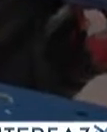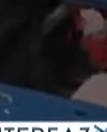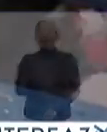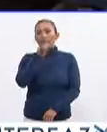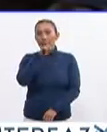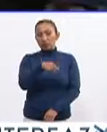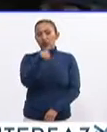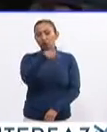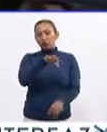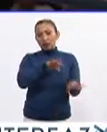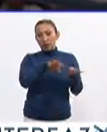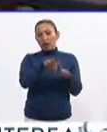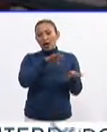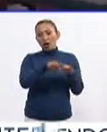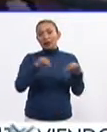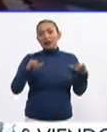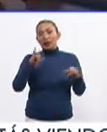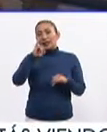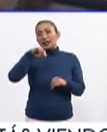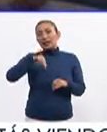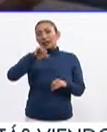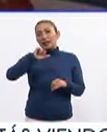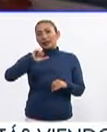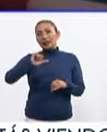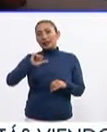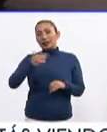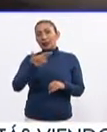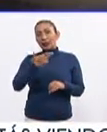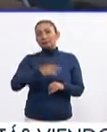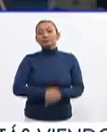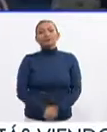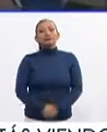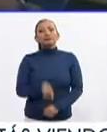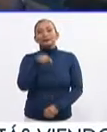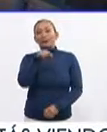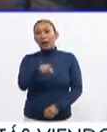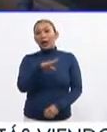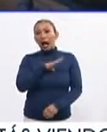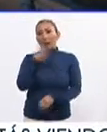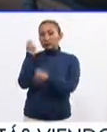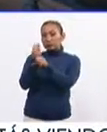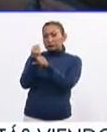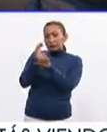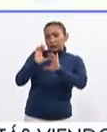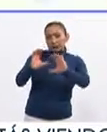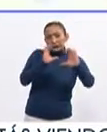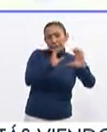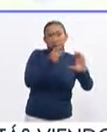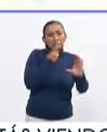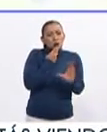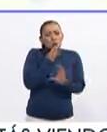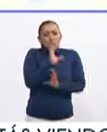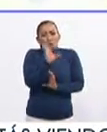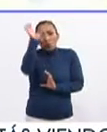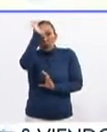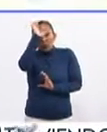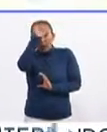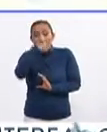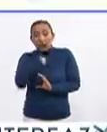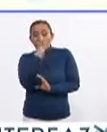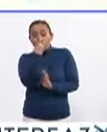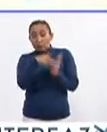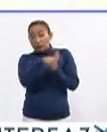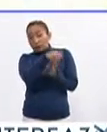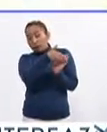Como parte de las tareas sustantivas del Instituto Nacional de Antropología e Historia está la conservación del patrimonio cultural. Fue así como